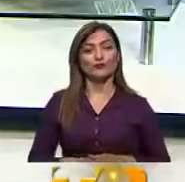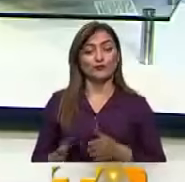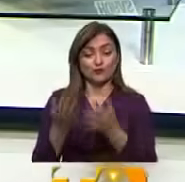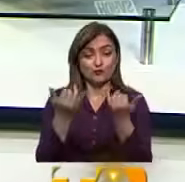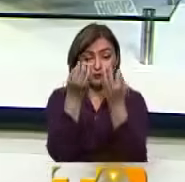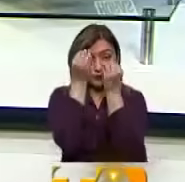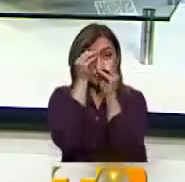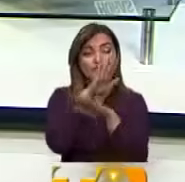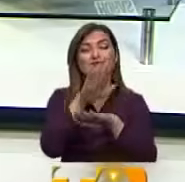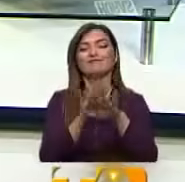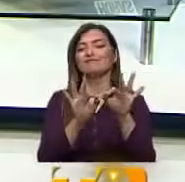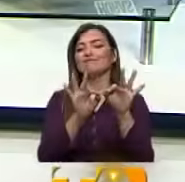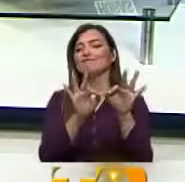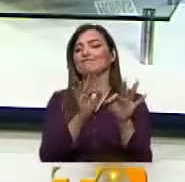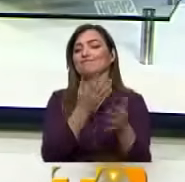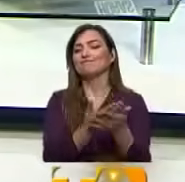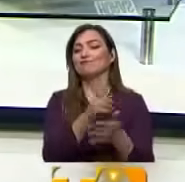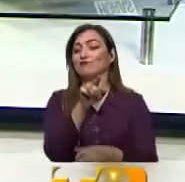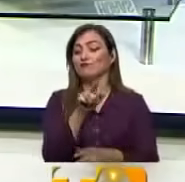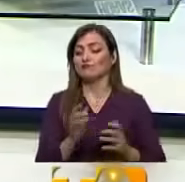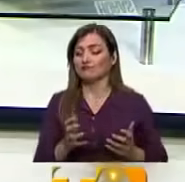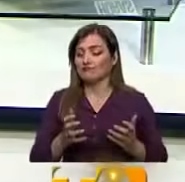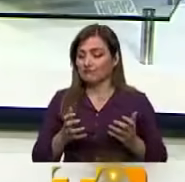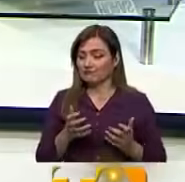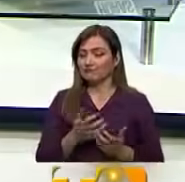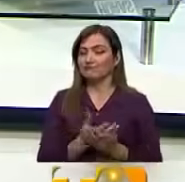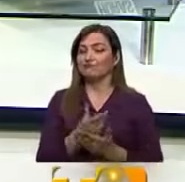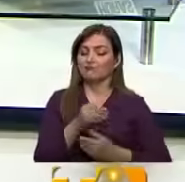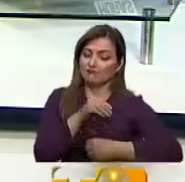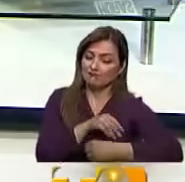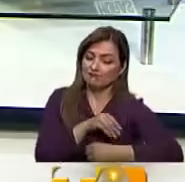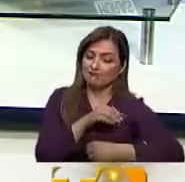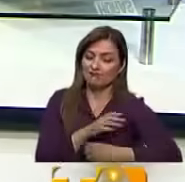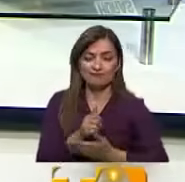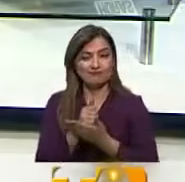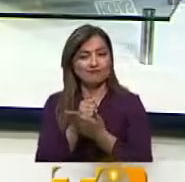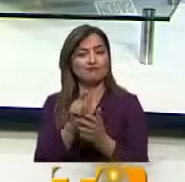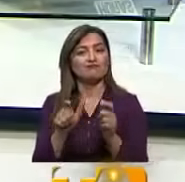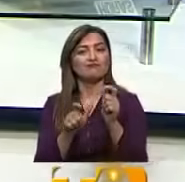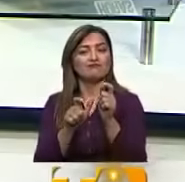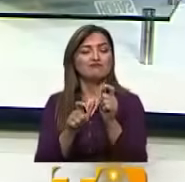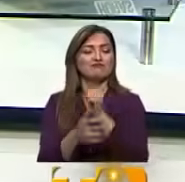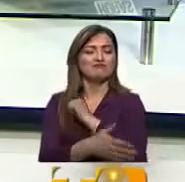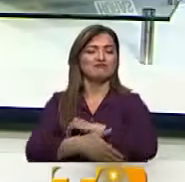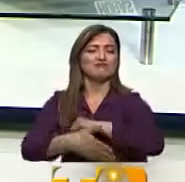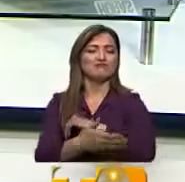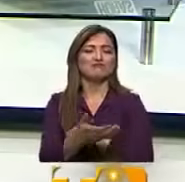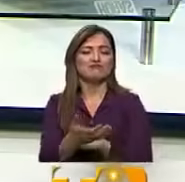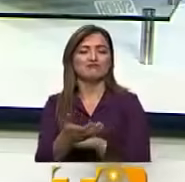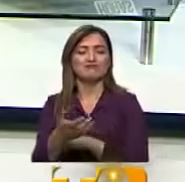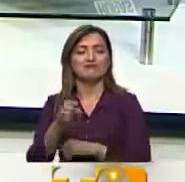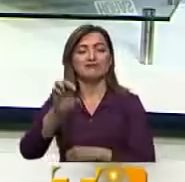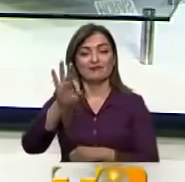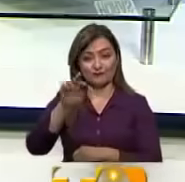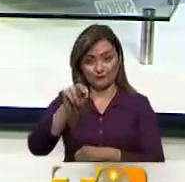les contamos sobre una excelente opción si usted quiere adquirir monigotes y al mismo tiempo ayudar a los habitantes de calle. Nuestra compañera Stephanie